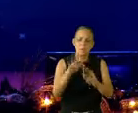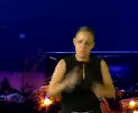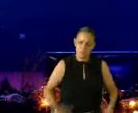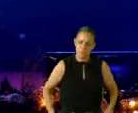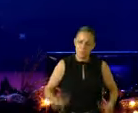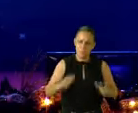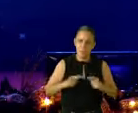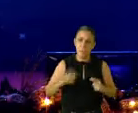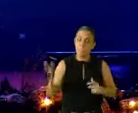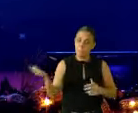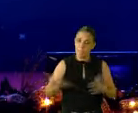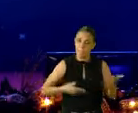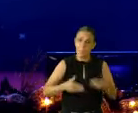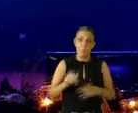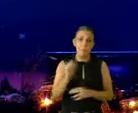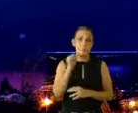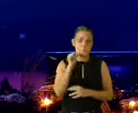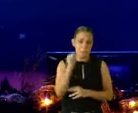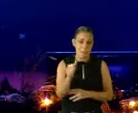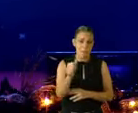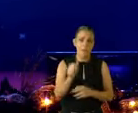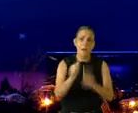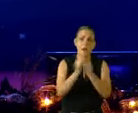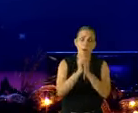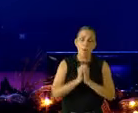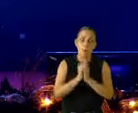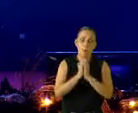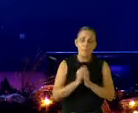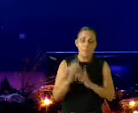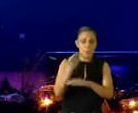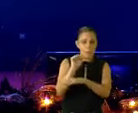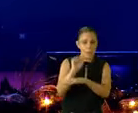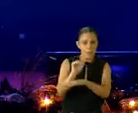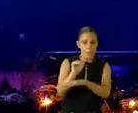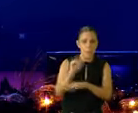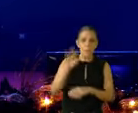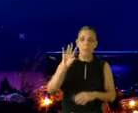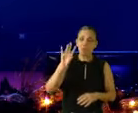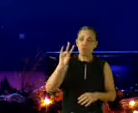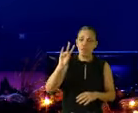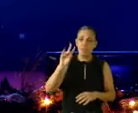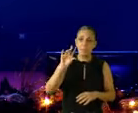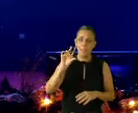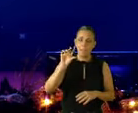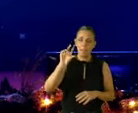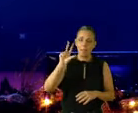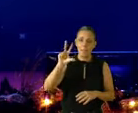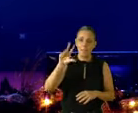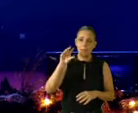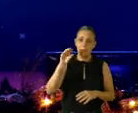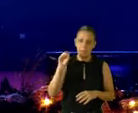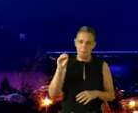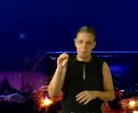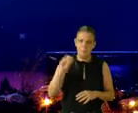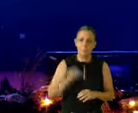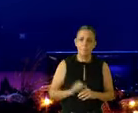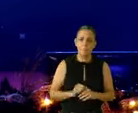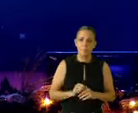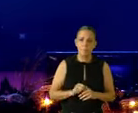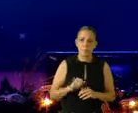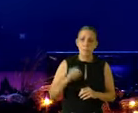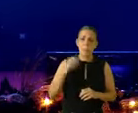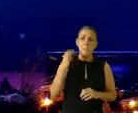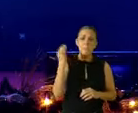para mañana oración en la noche, a las 7:30 de la noche. Amén. El miércoles en la mañana